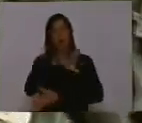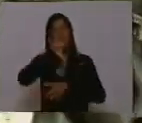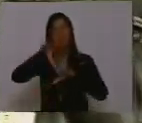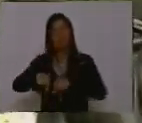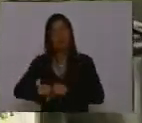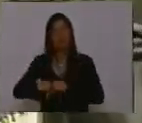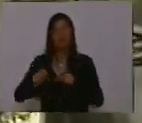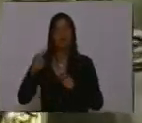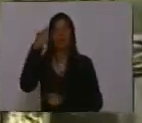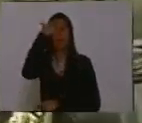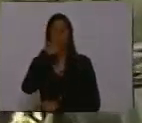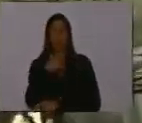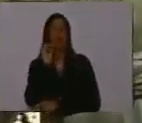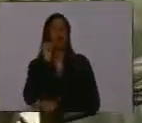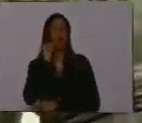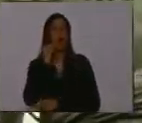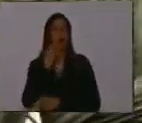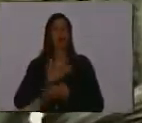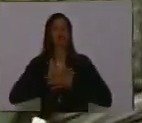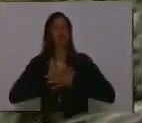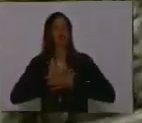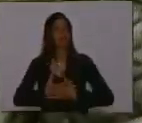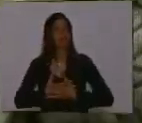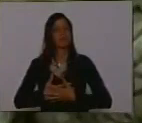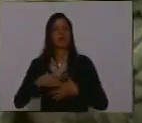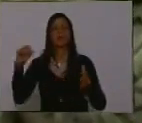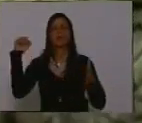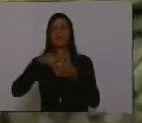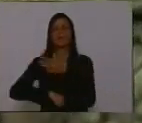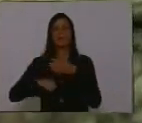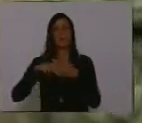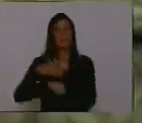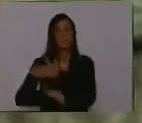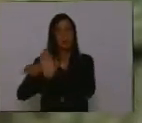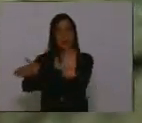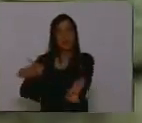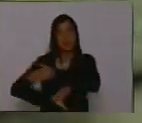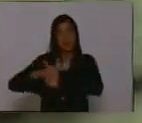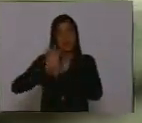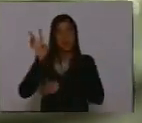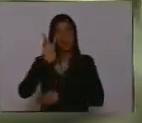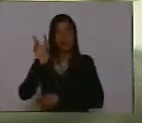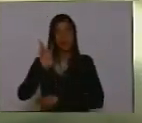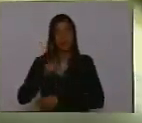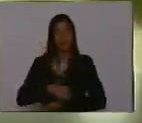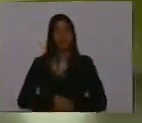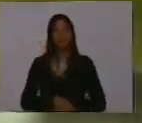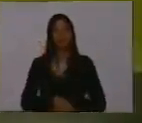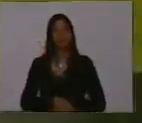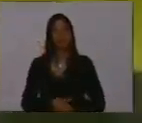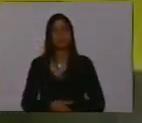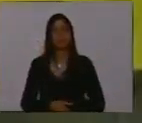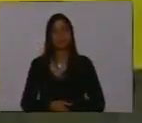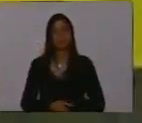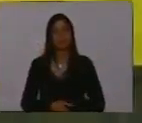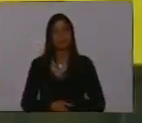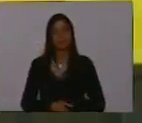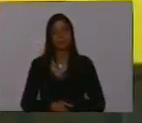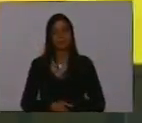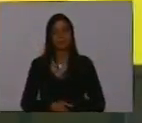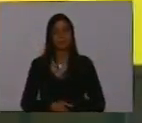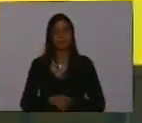vida, la dará para no arrebatar ese futuro. Y ese futuro que hoy no es un